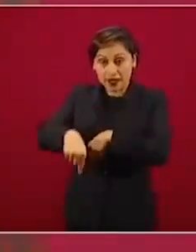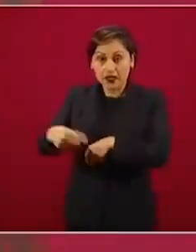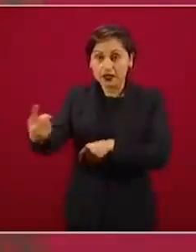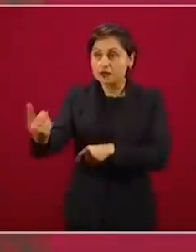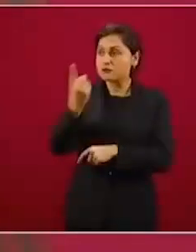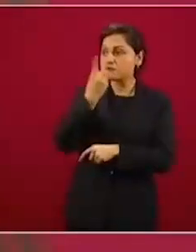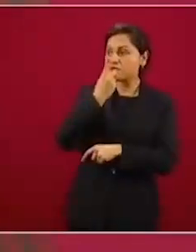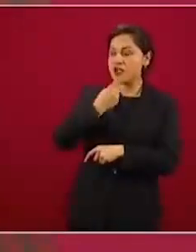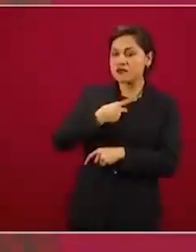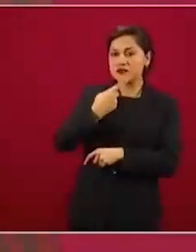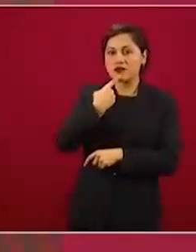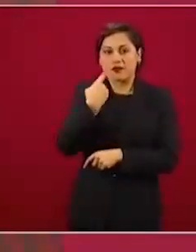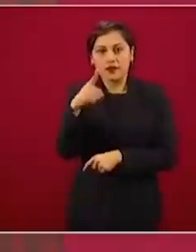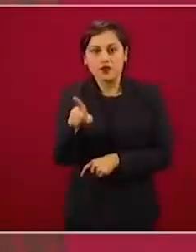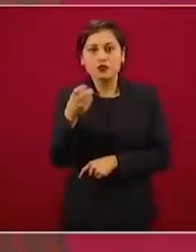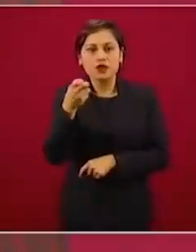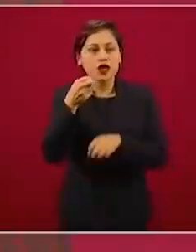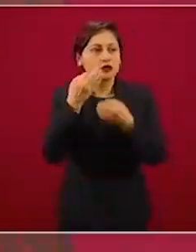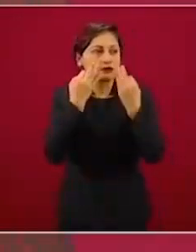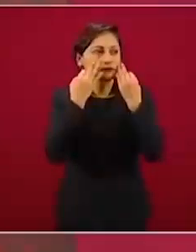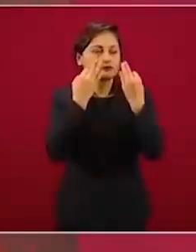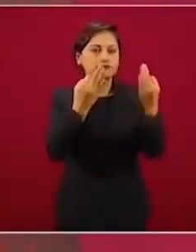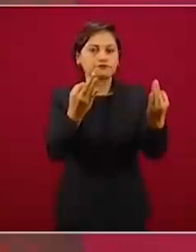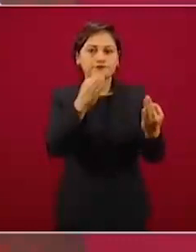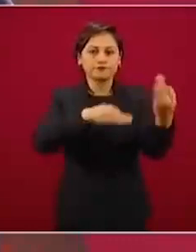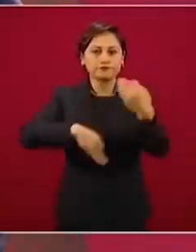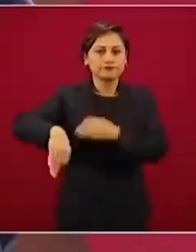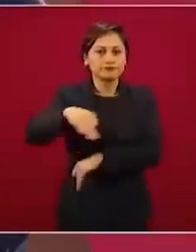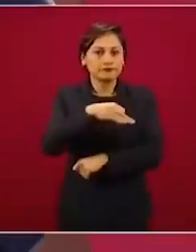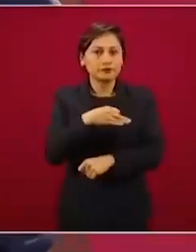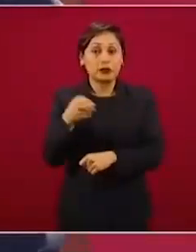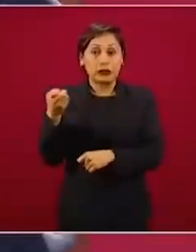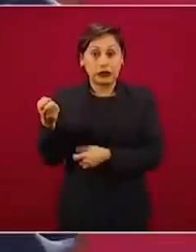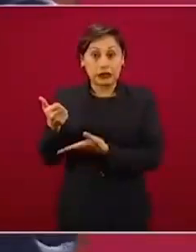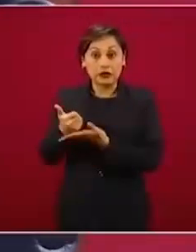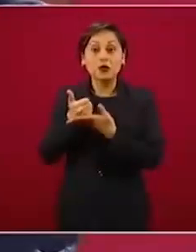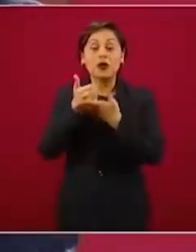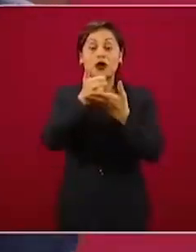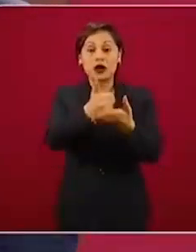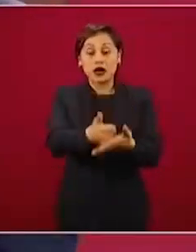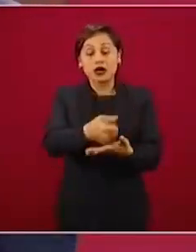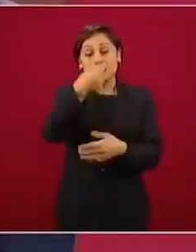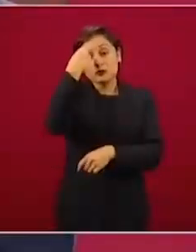porque ayuda a que las